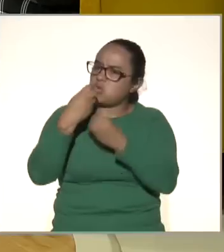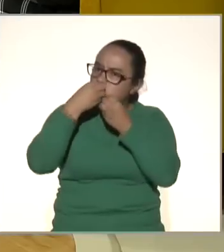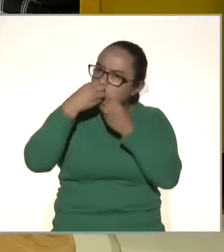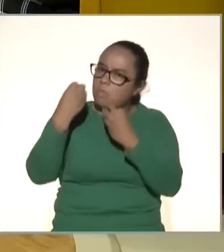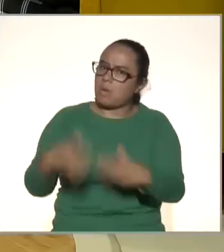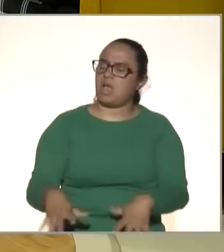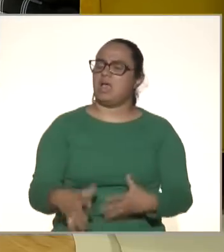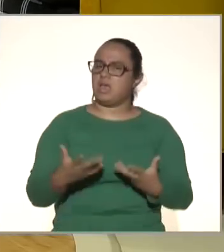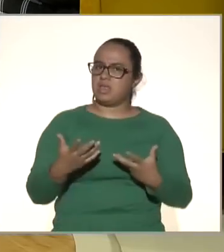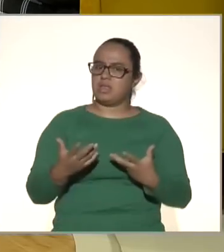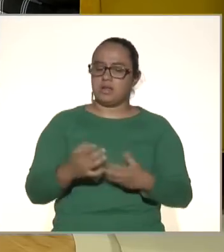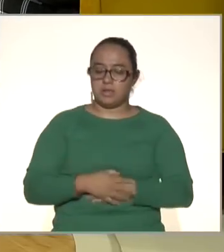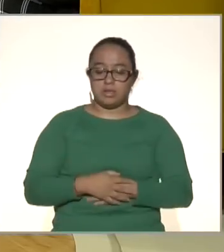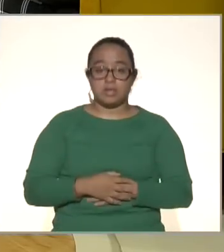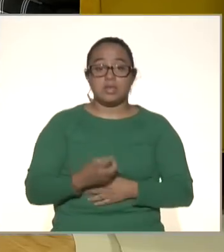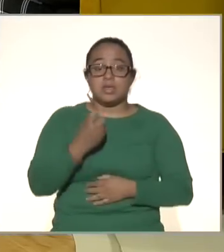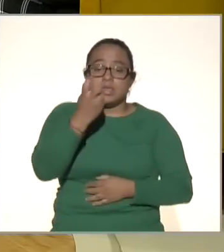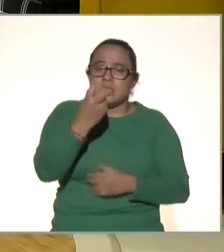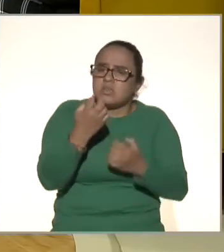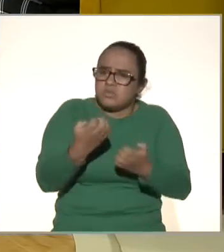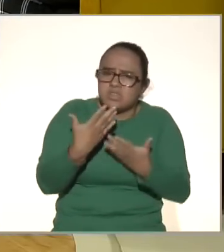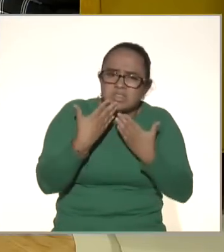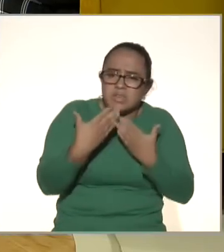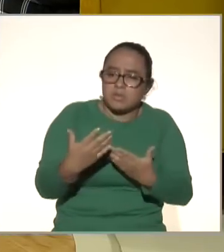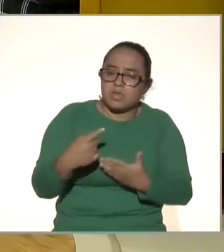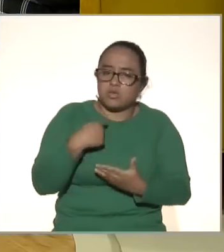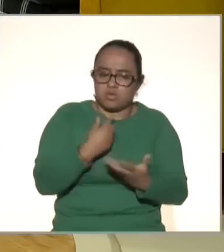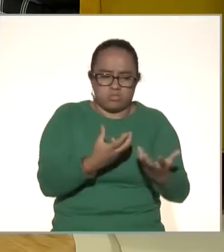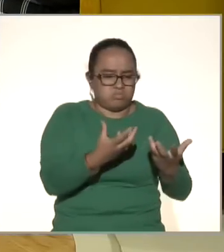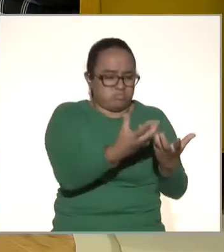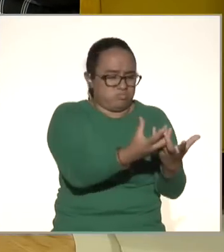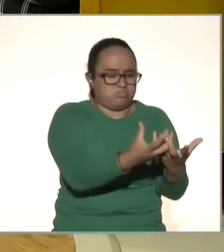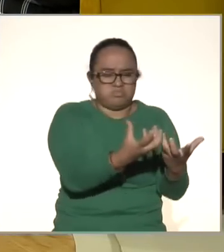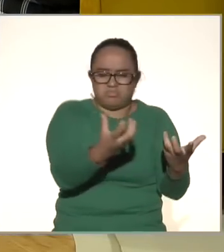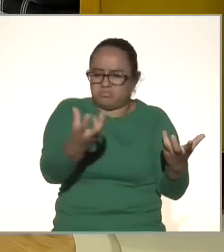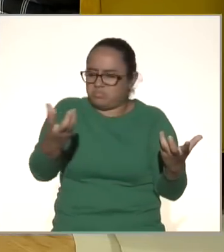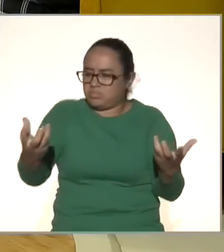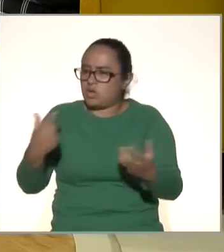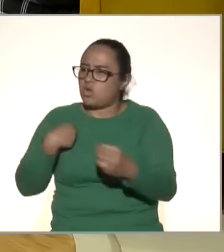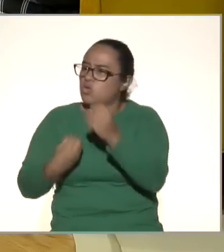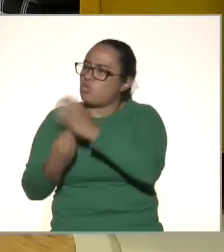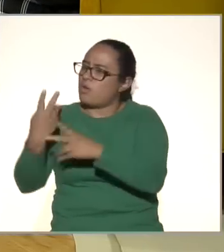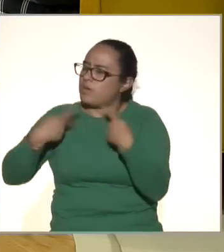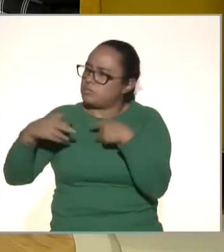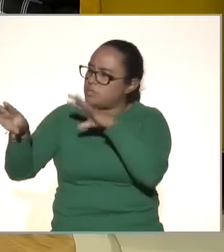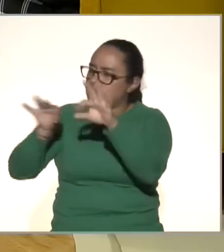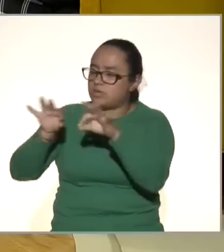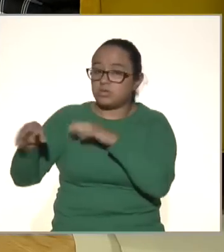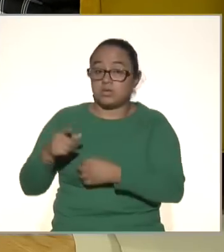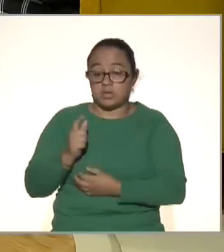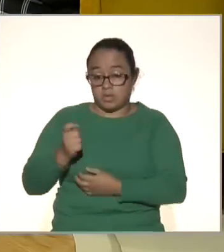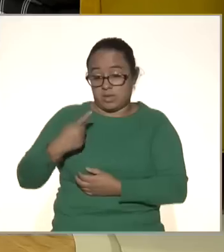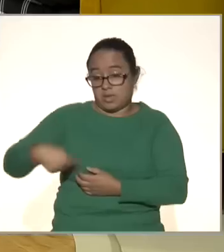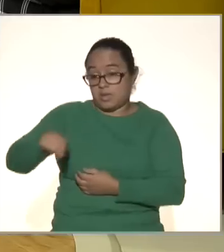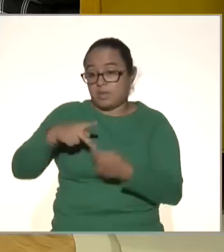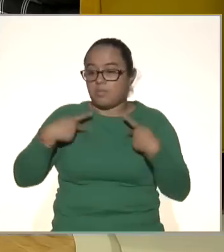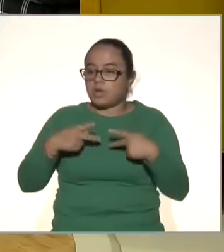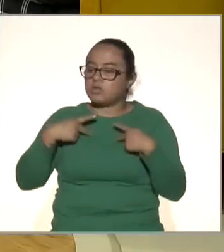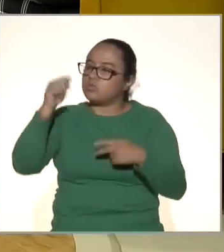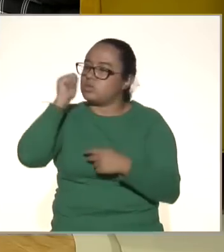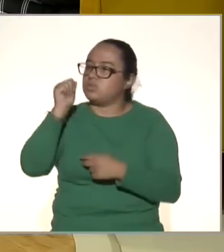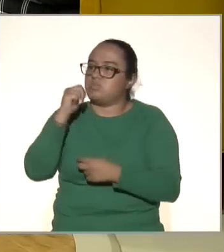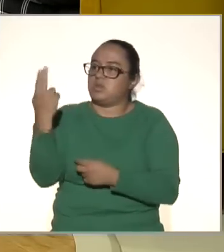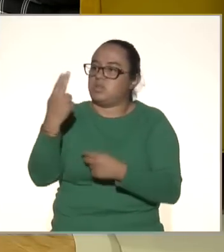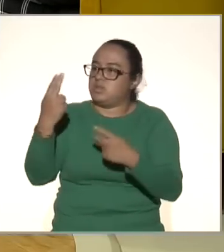sí. Y eso me parece que también es válido, formar su propia tribu. Como dice, a final de cuentas somos seres que estamos socializando todo el